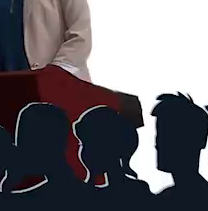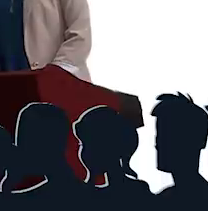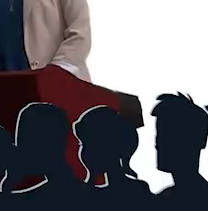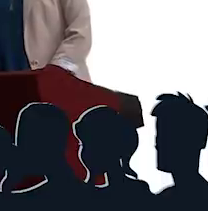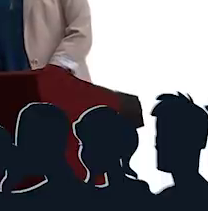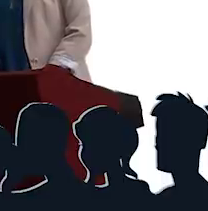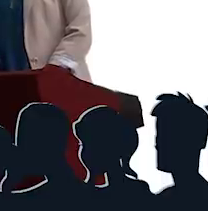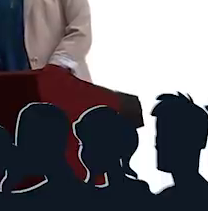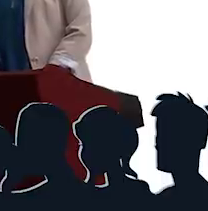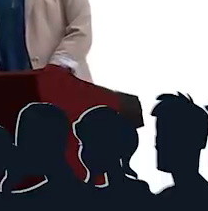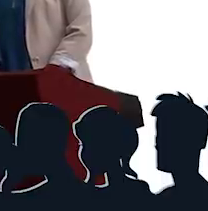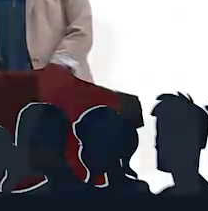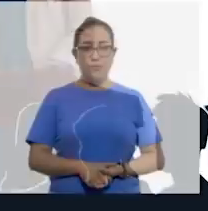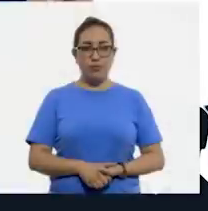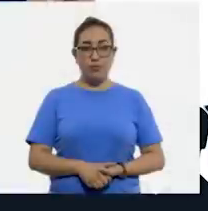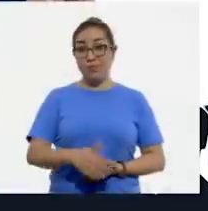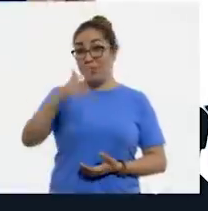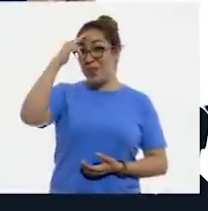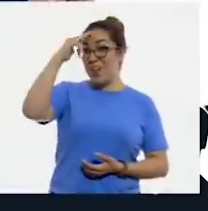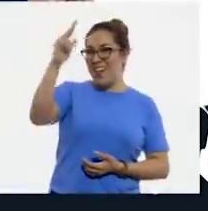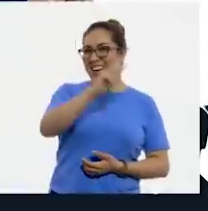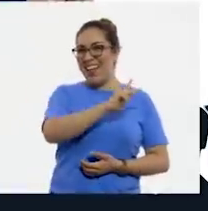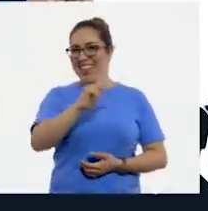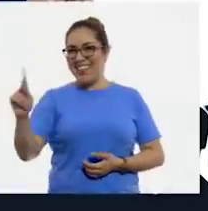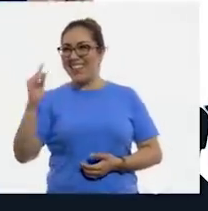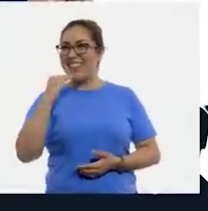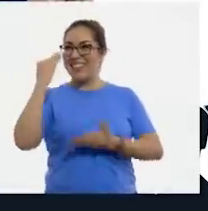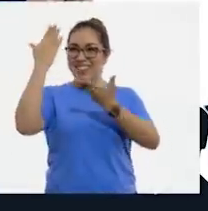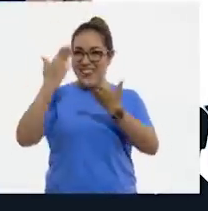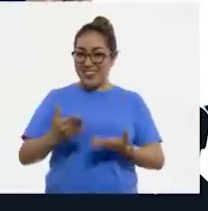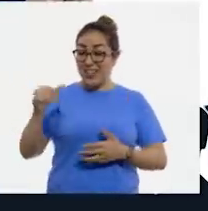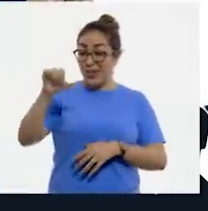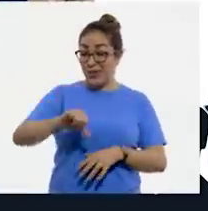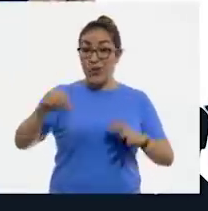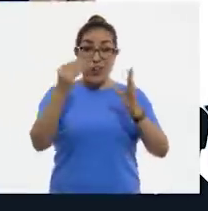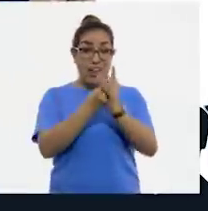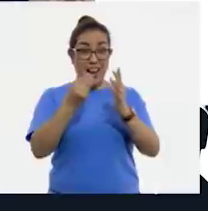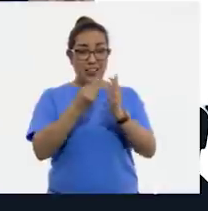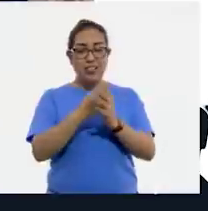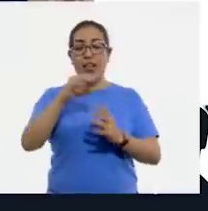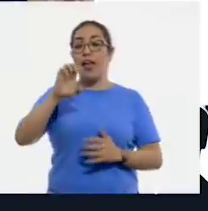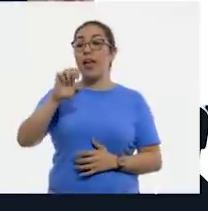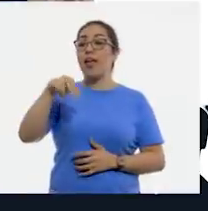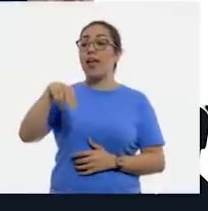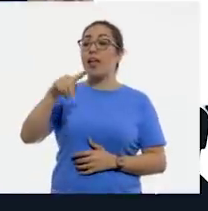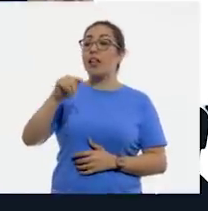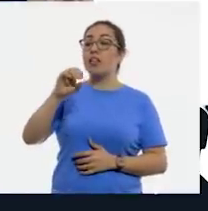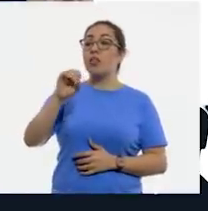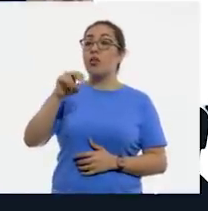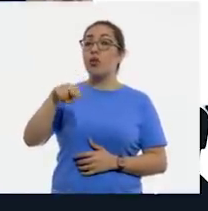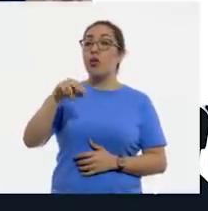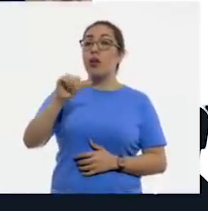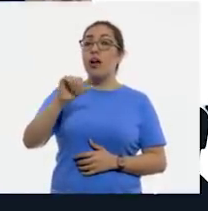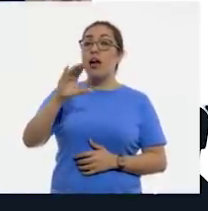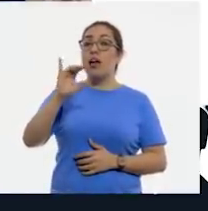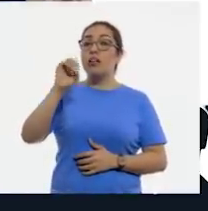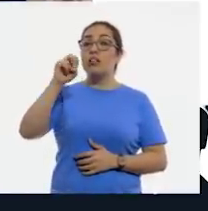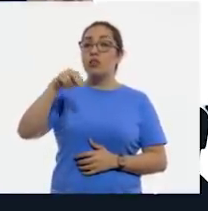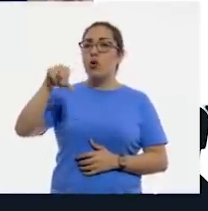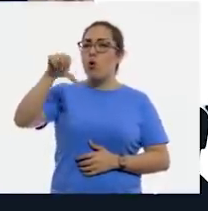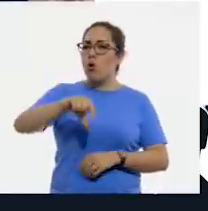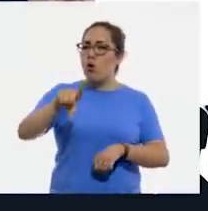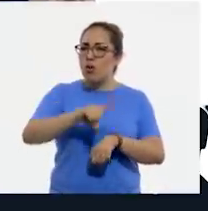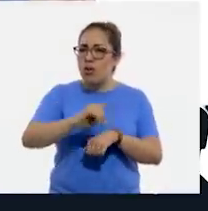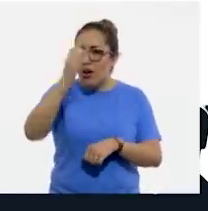musical. Hola, chicos. Bienvenidos a la clase de entonación. El día de hoy conoceremos